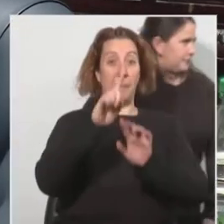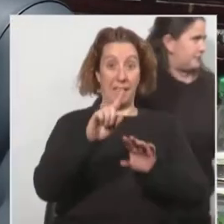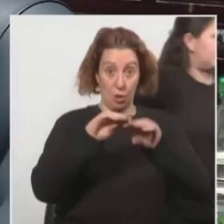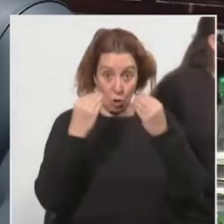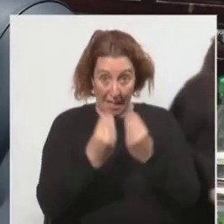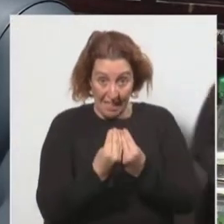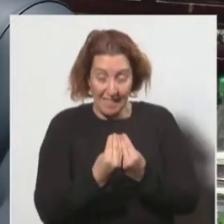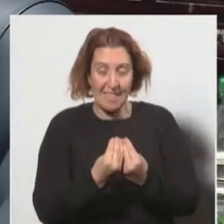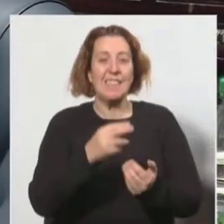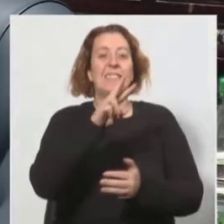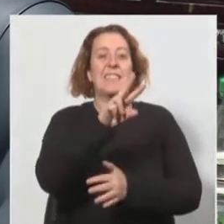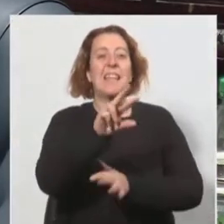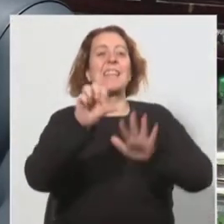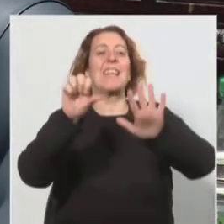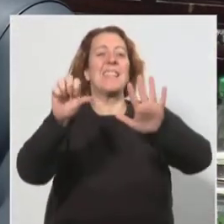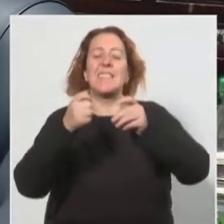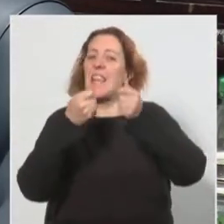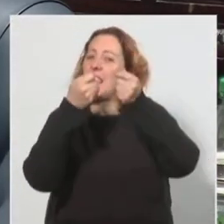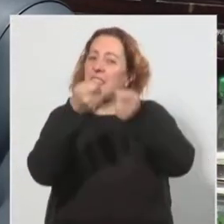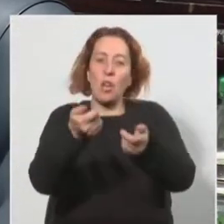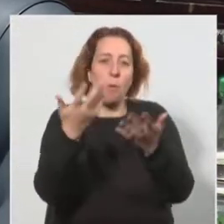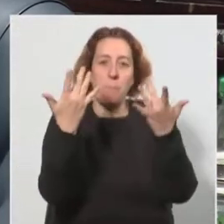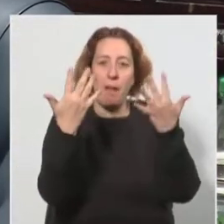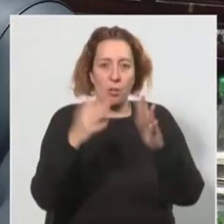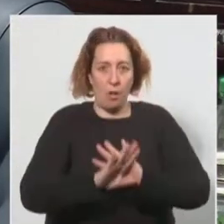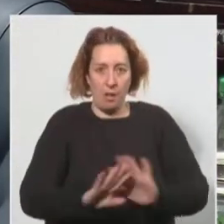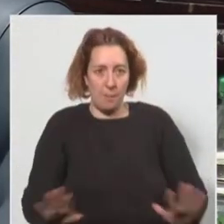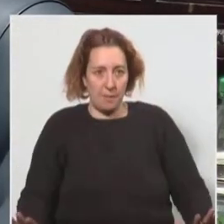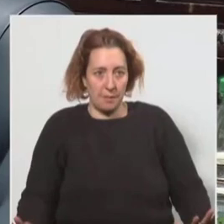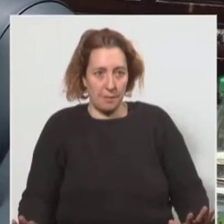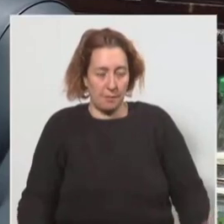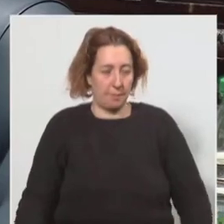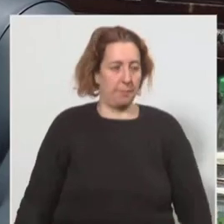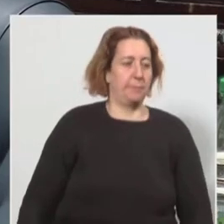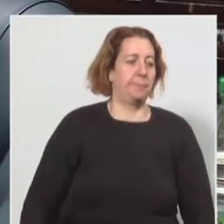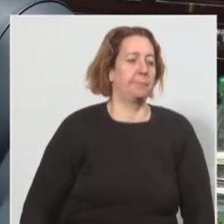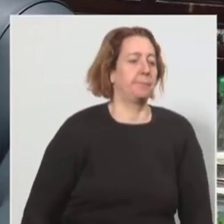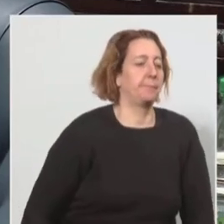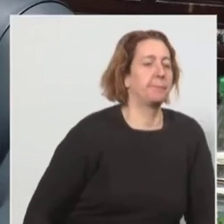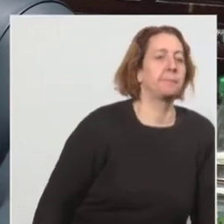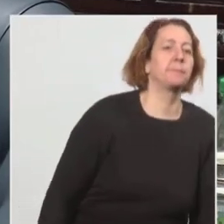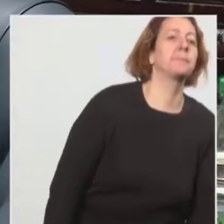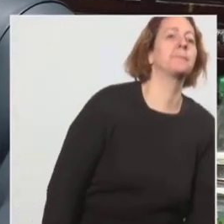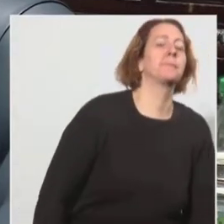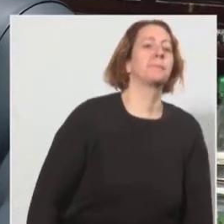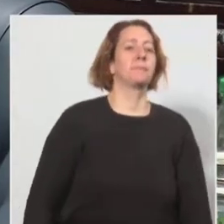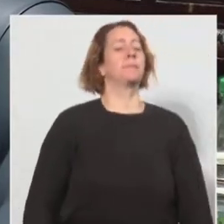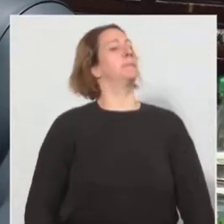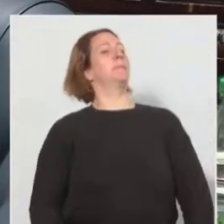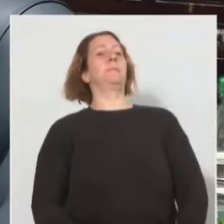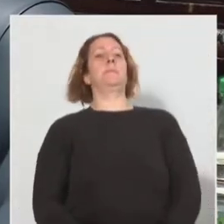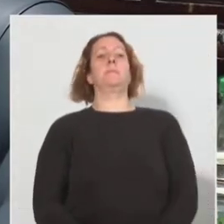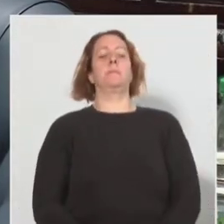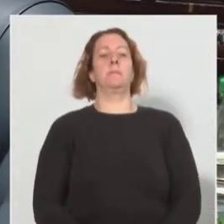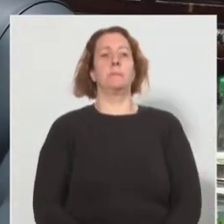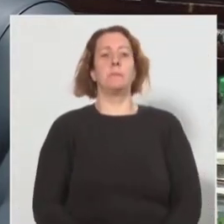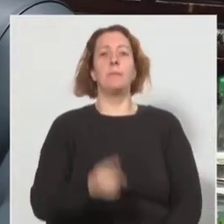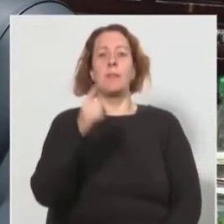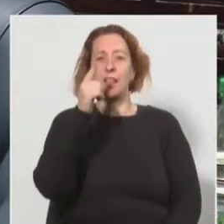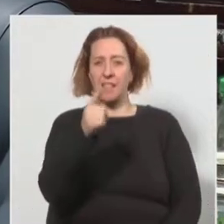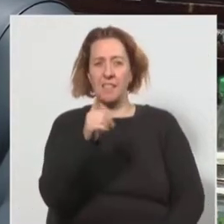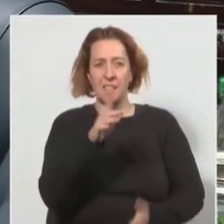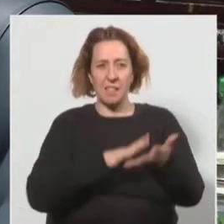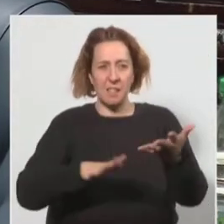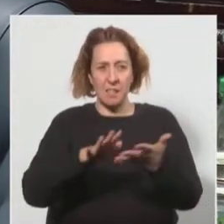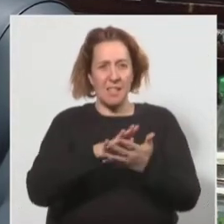al 0,4% de los casos en que se utiliza este procedimiento. En ese